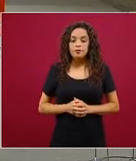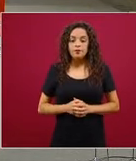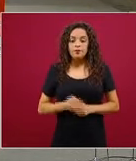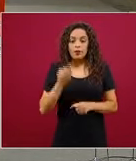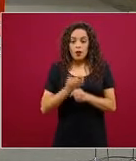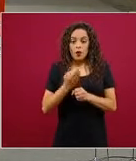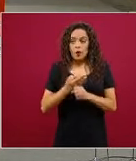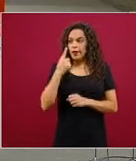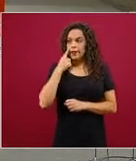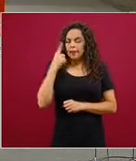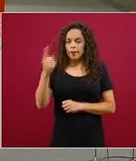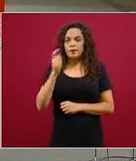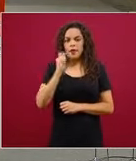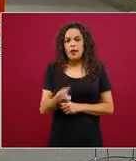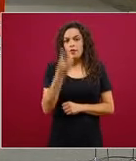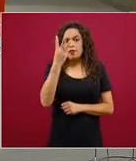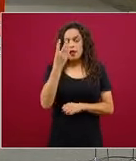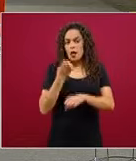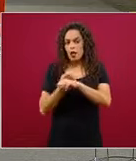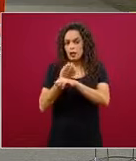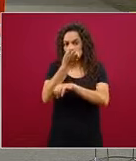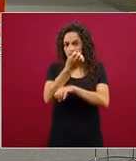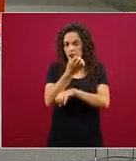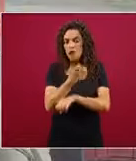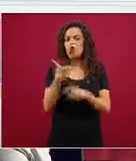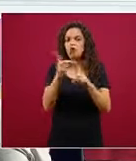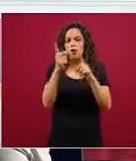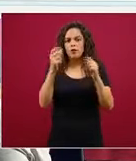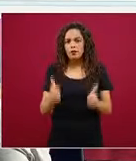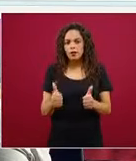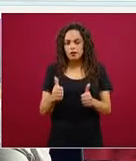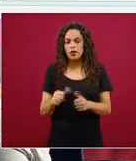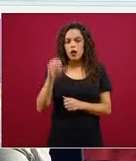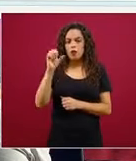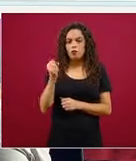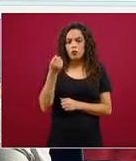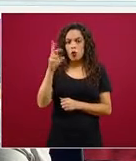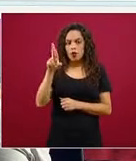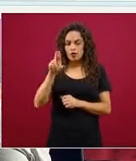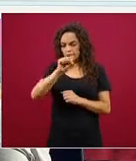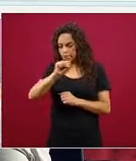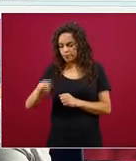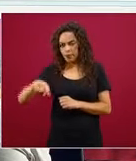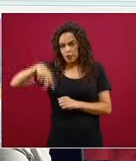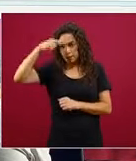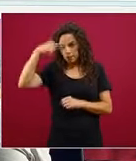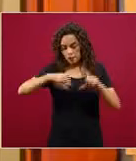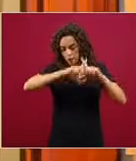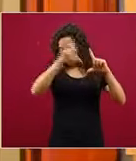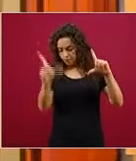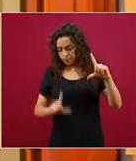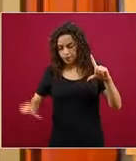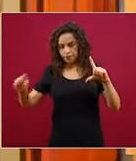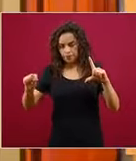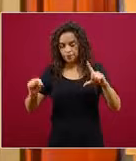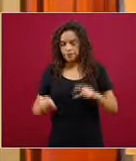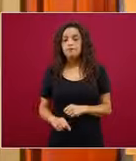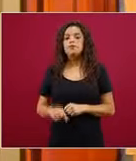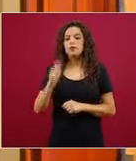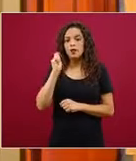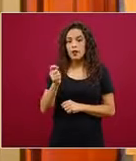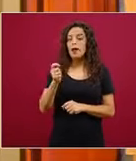son tres entidades que están en el sur Pacífico, en la costa sur Pacífico de México. Vamos a empezar con el estado